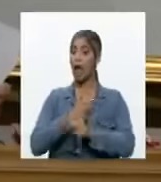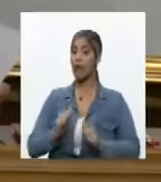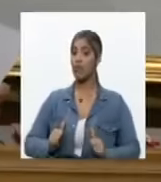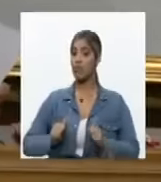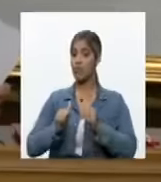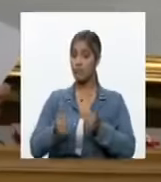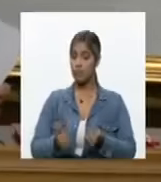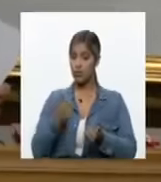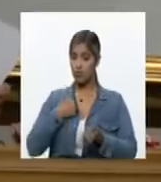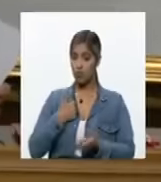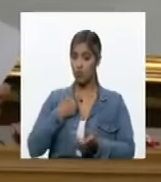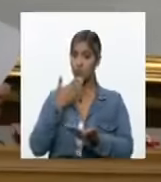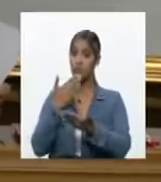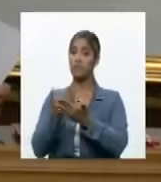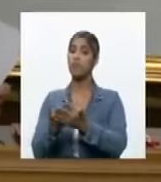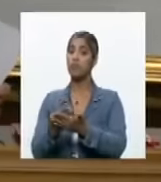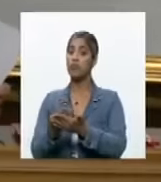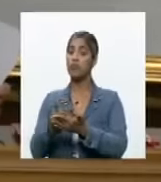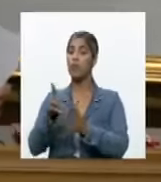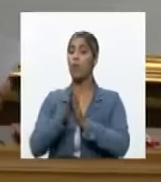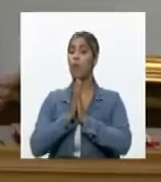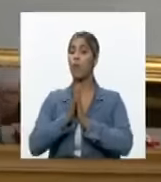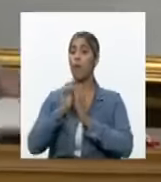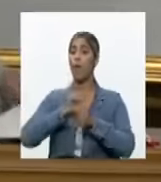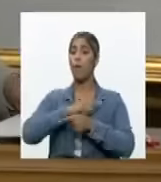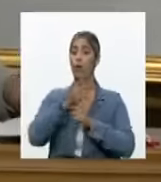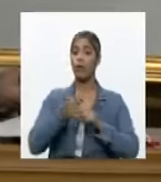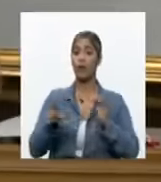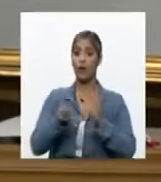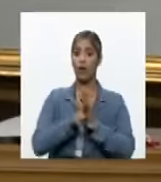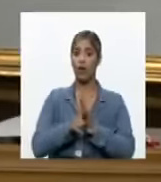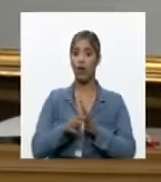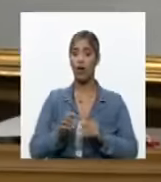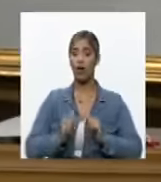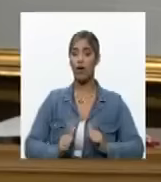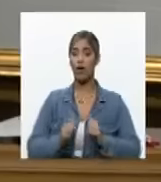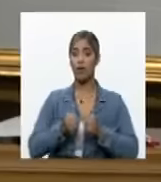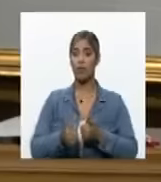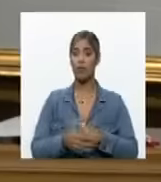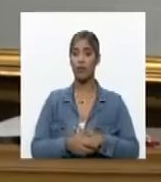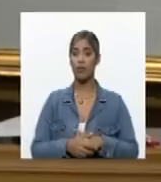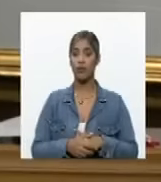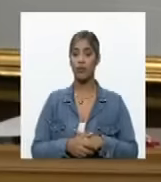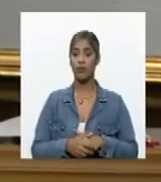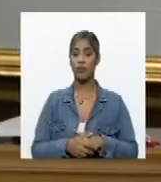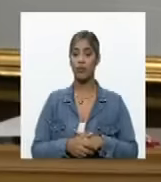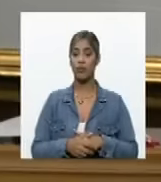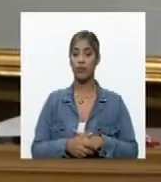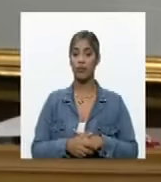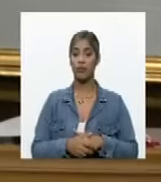inicio, le pediría que el proyecto de ley se inicie en el punto